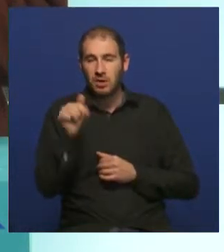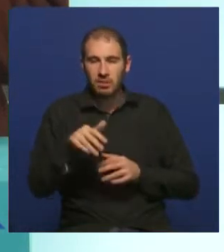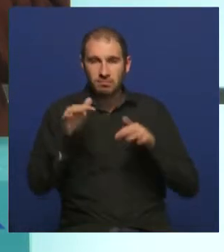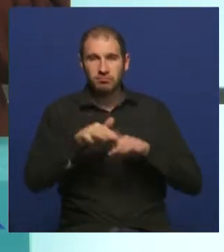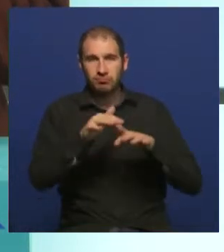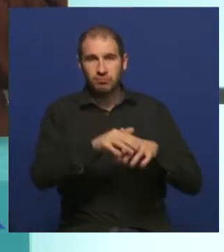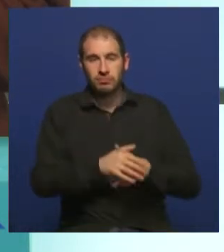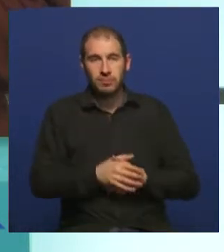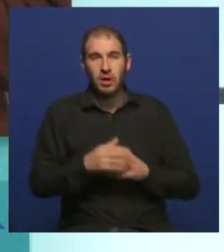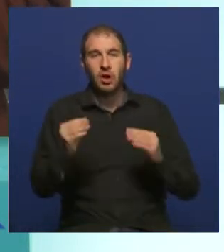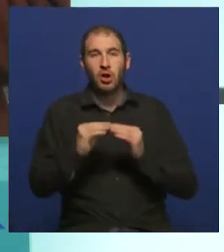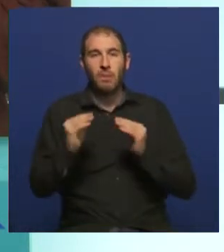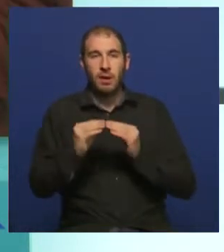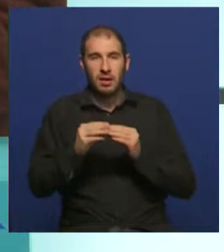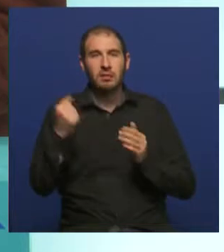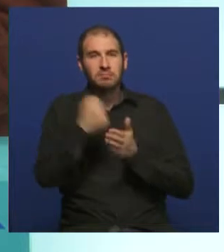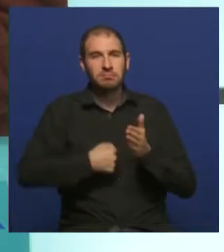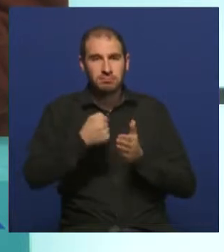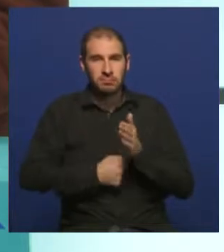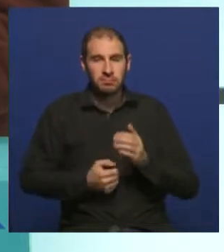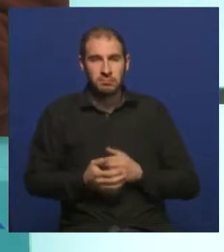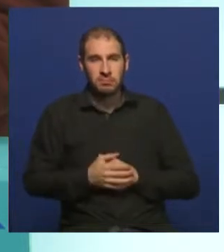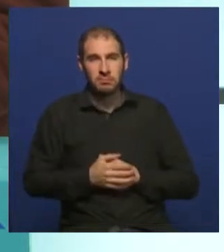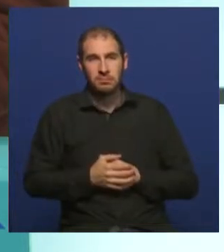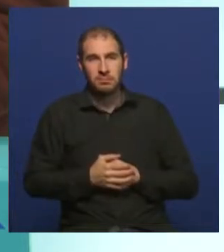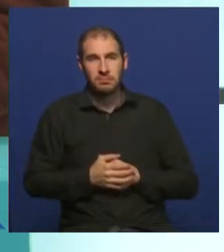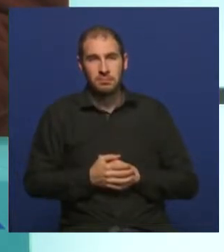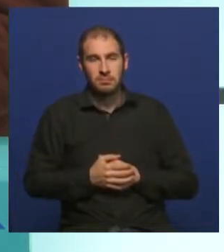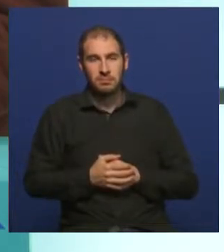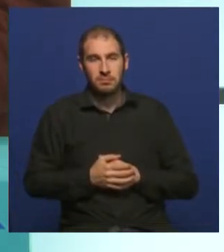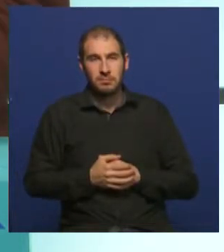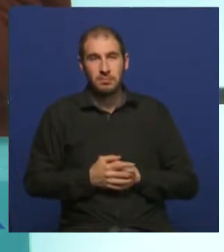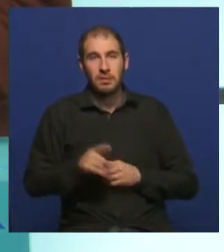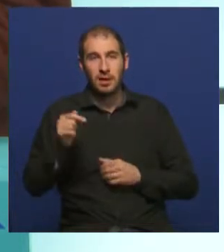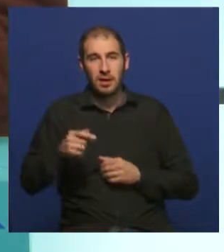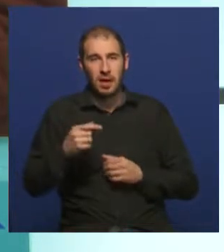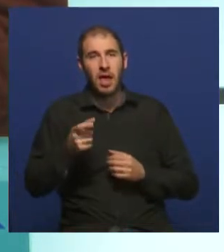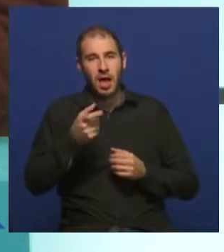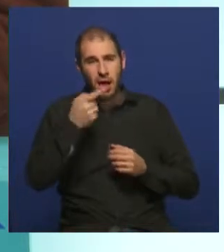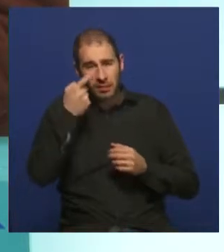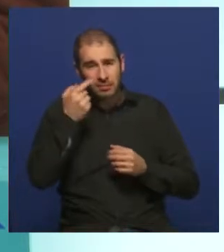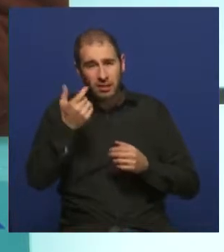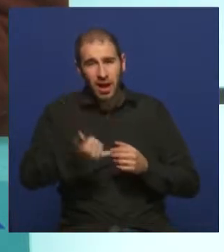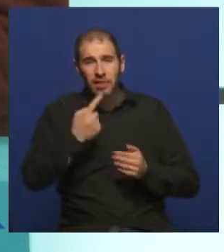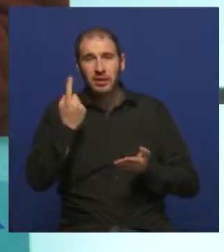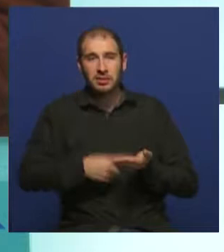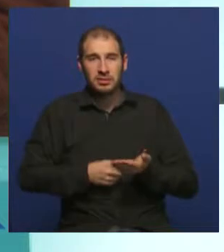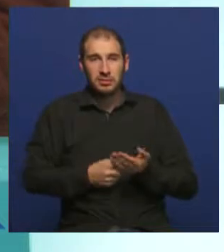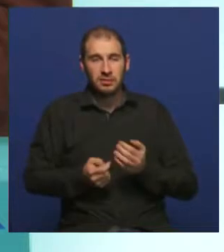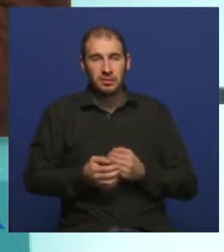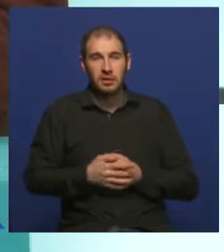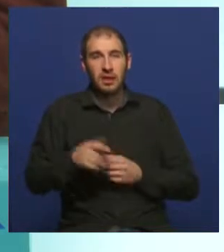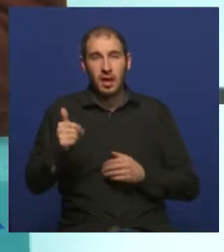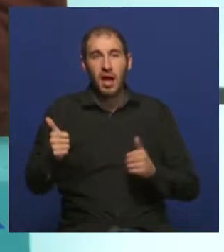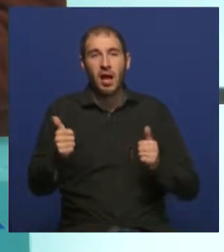esa compañera, esa luchadora, que estaba con muchas expectativas de esta sentencia y que